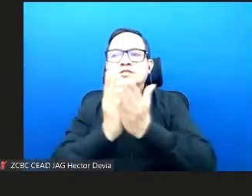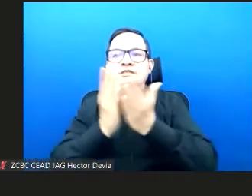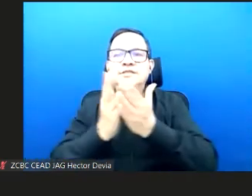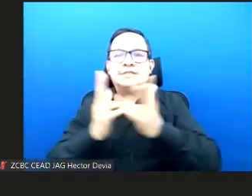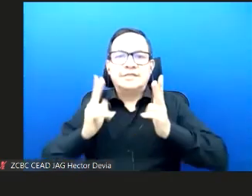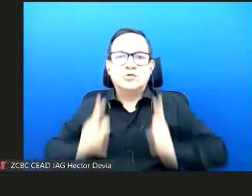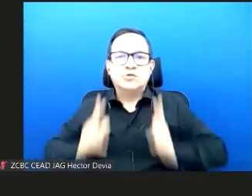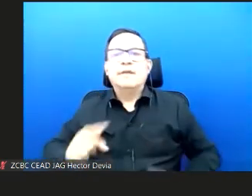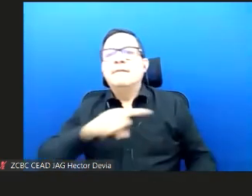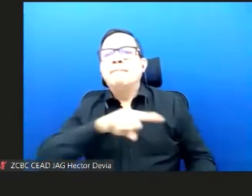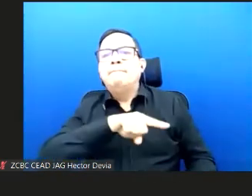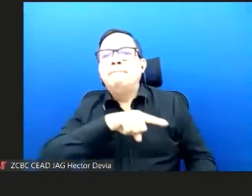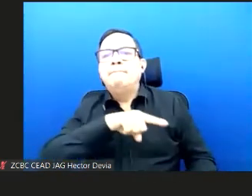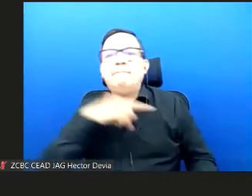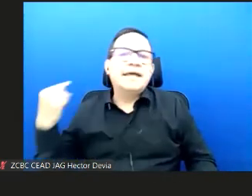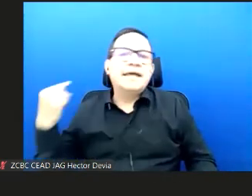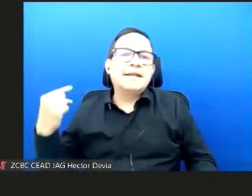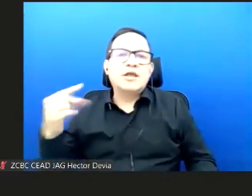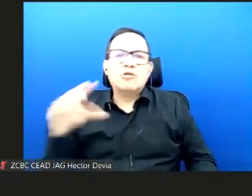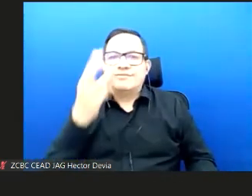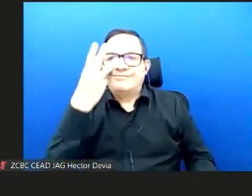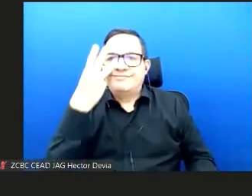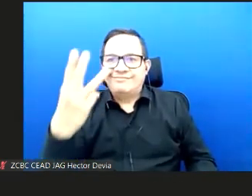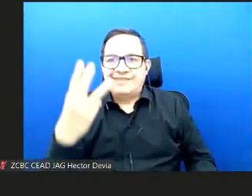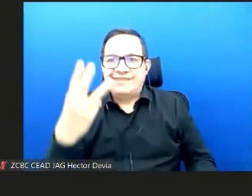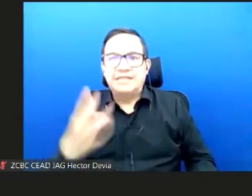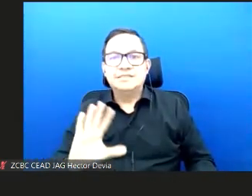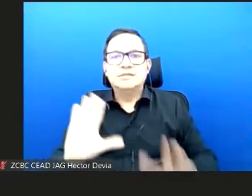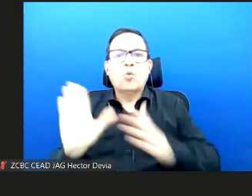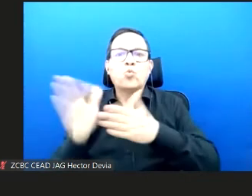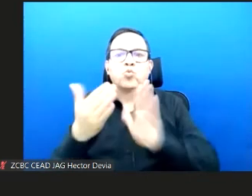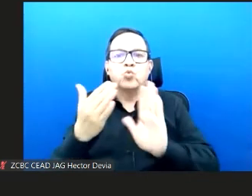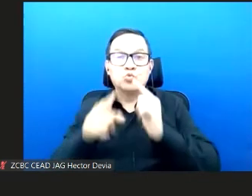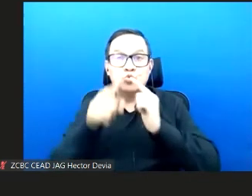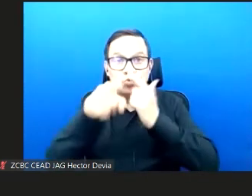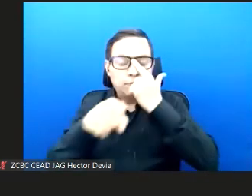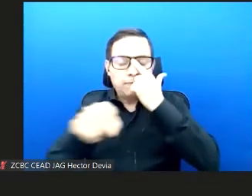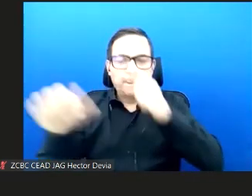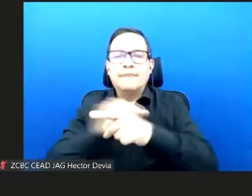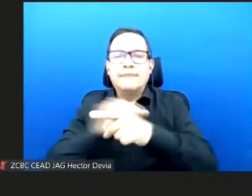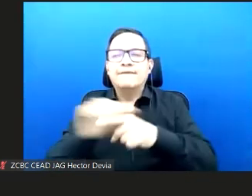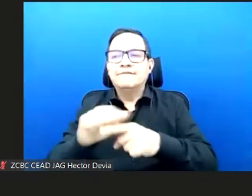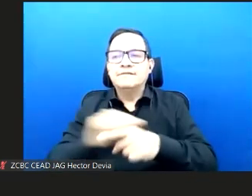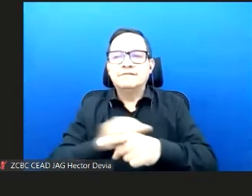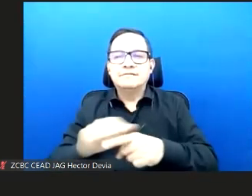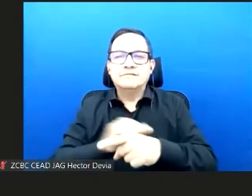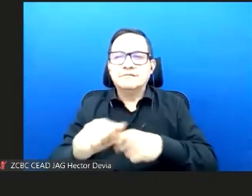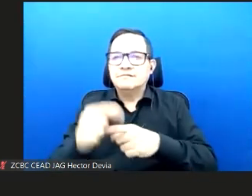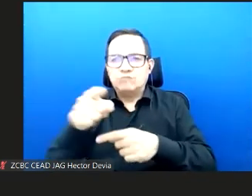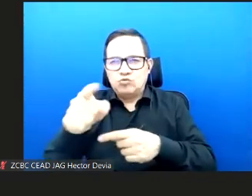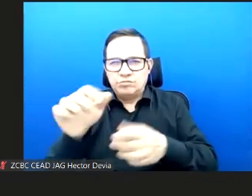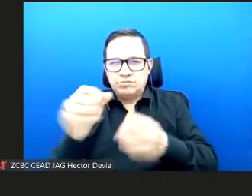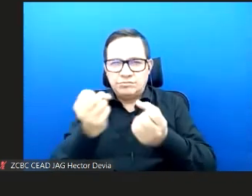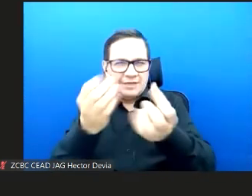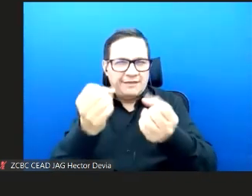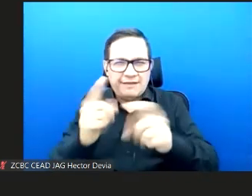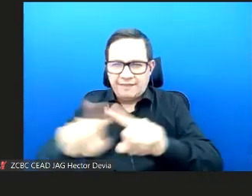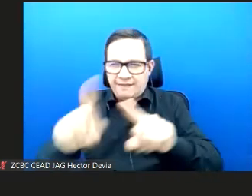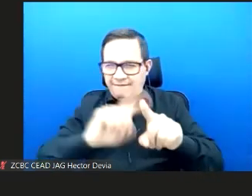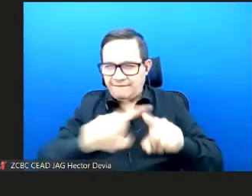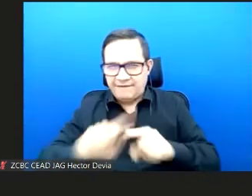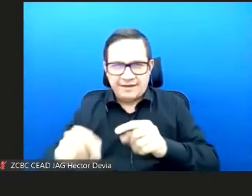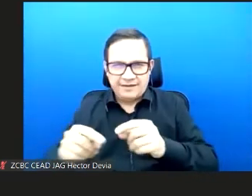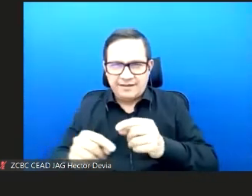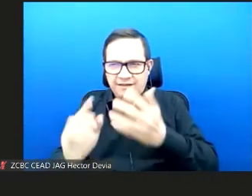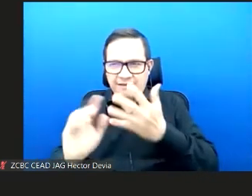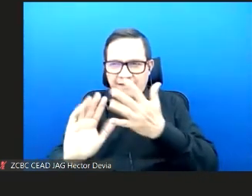sus ejercicios, esta es clave, en sus ejercicios van a haber diferentes datos que les dan, ¿no? Siempre